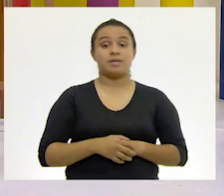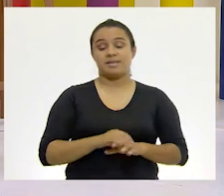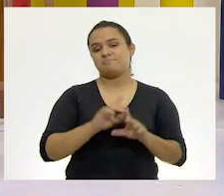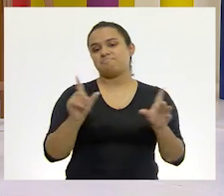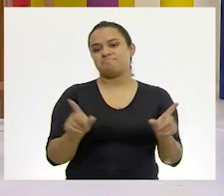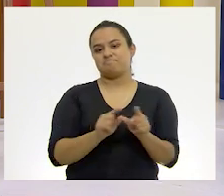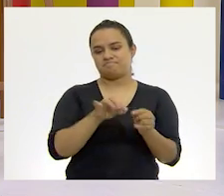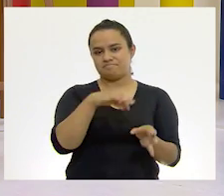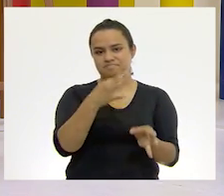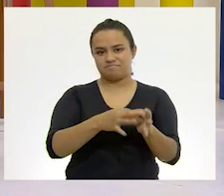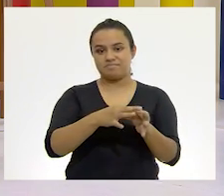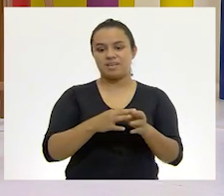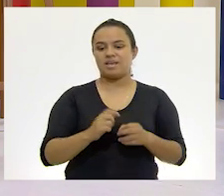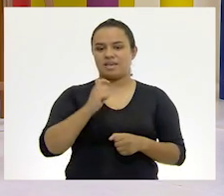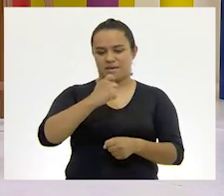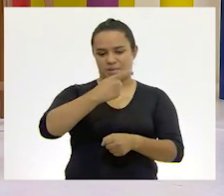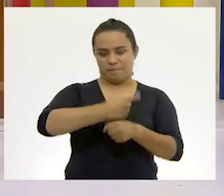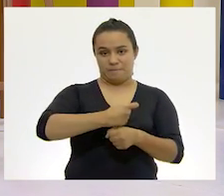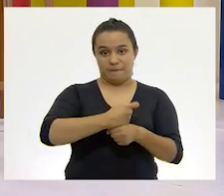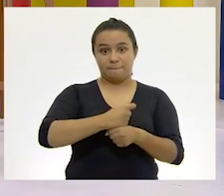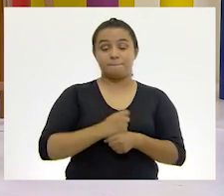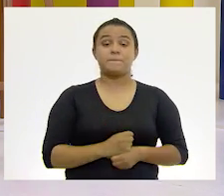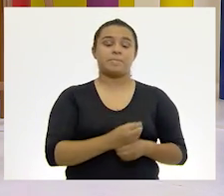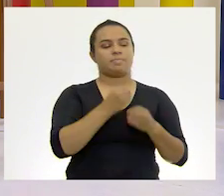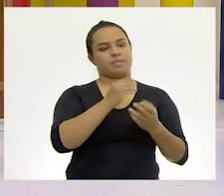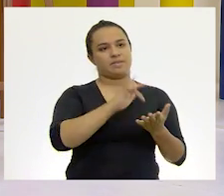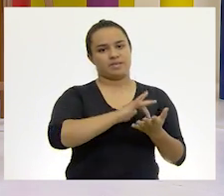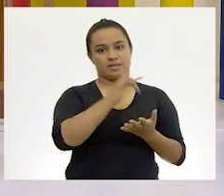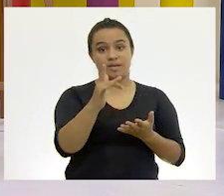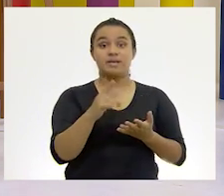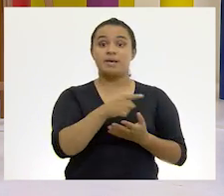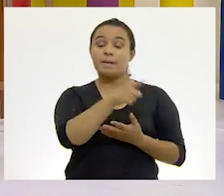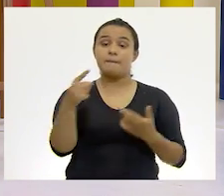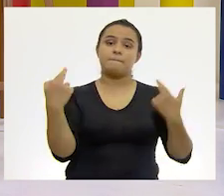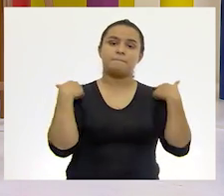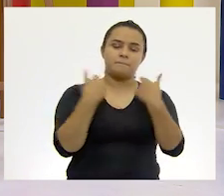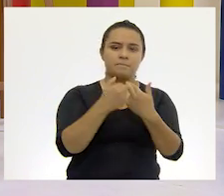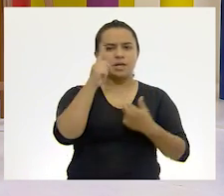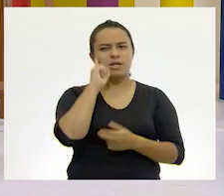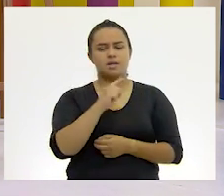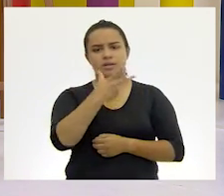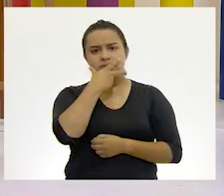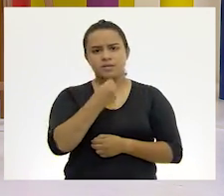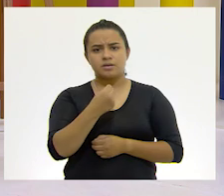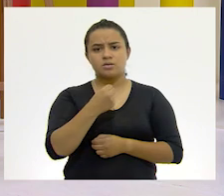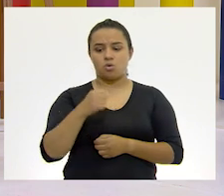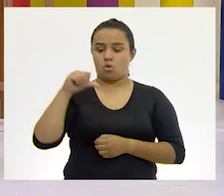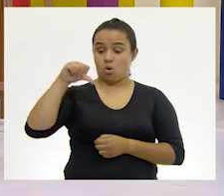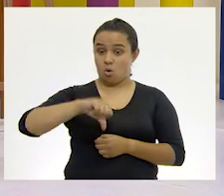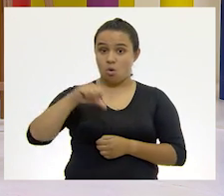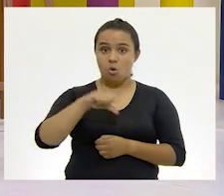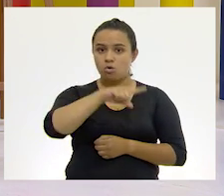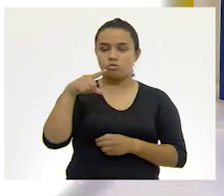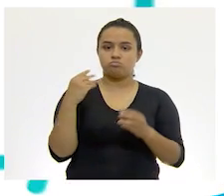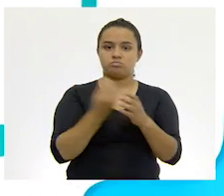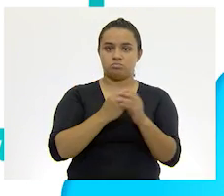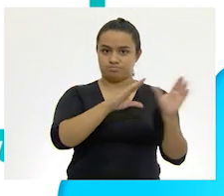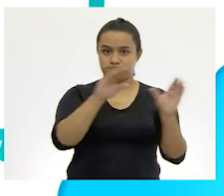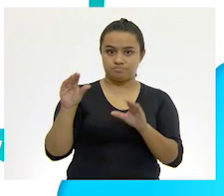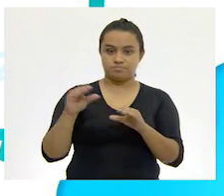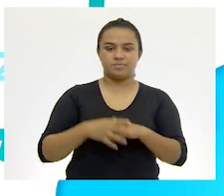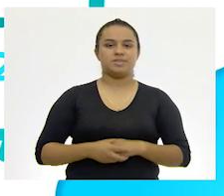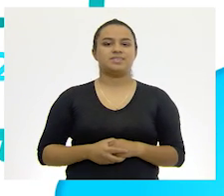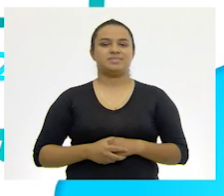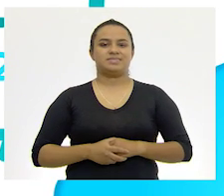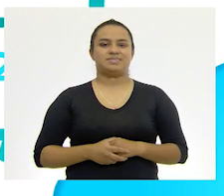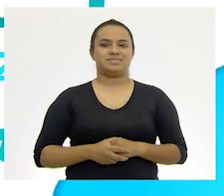hasta aquí terminamos con Primero de Primaria. Le damos las gracias a las maestras y los maestros que hoy nos dieron clases.